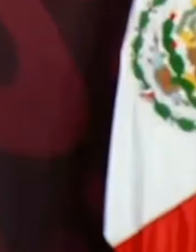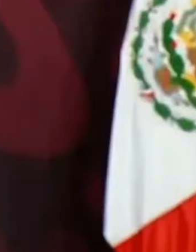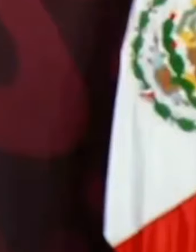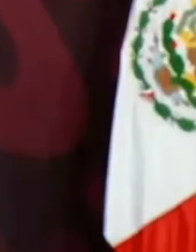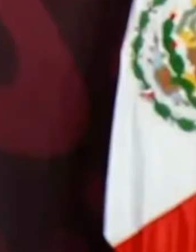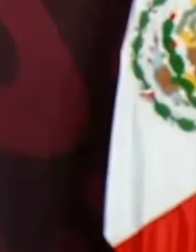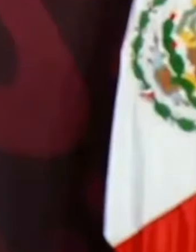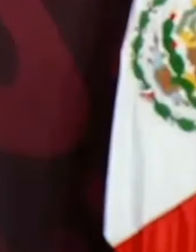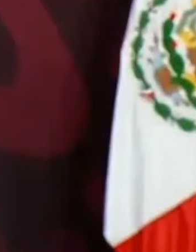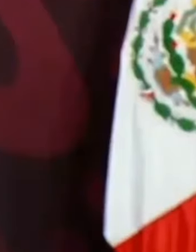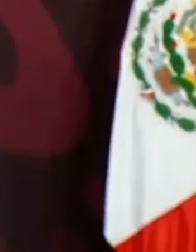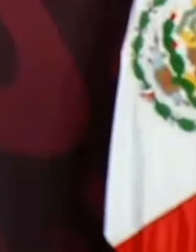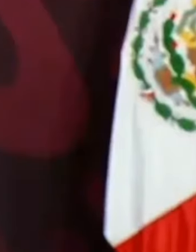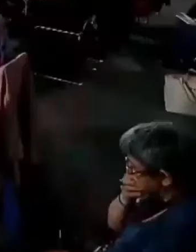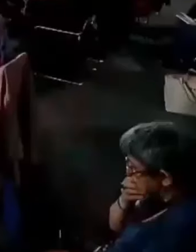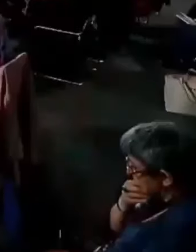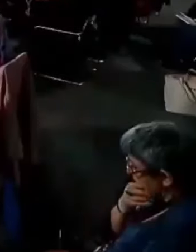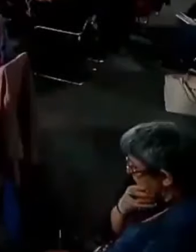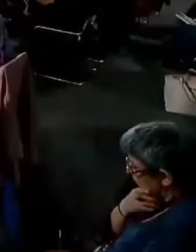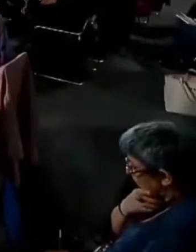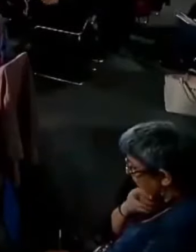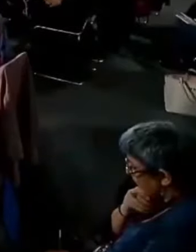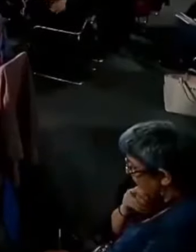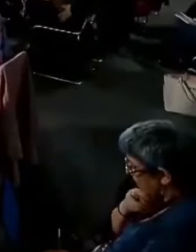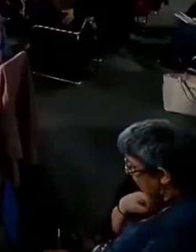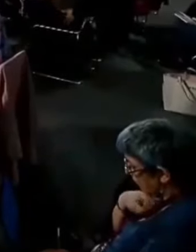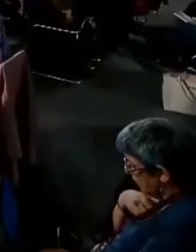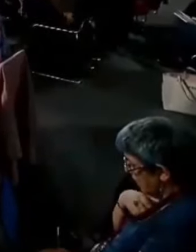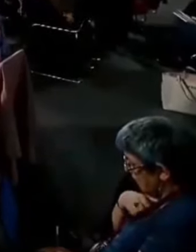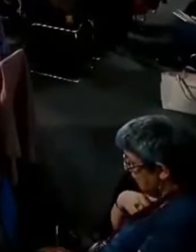respetara la independencia de